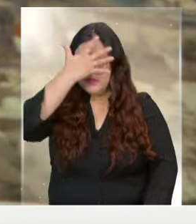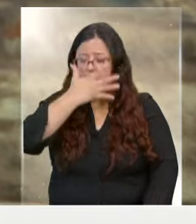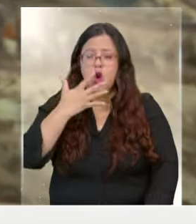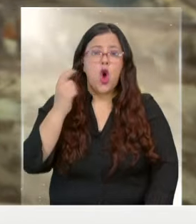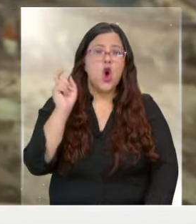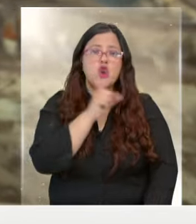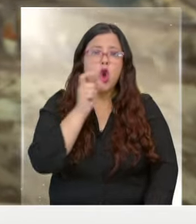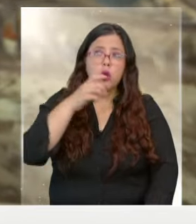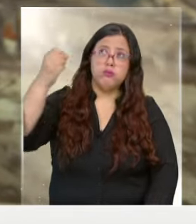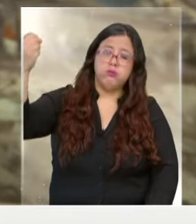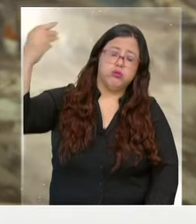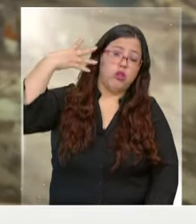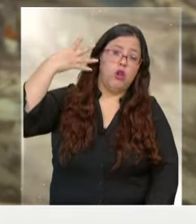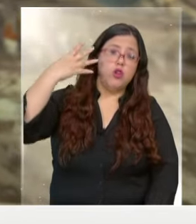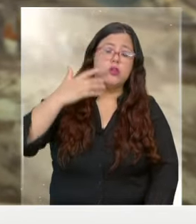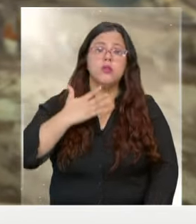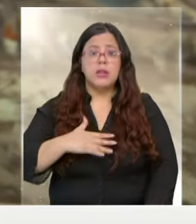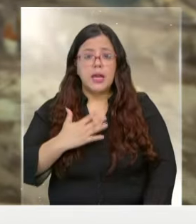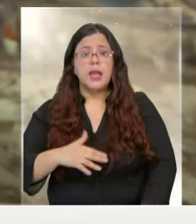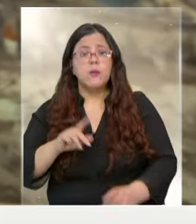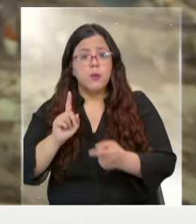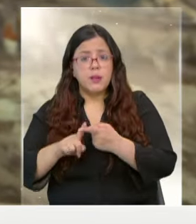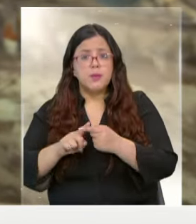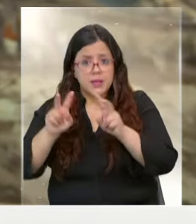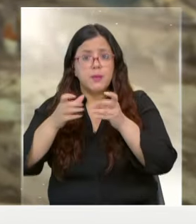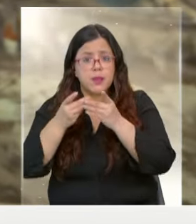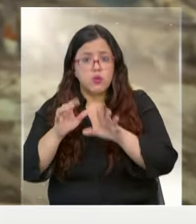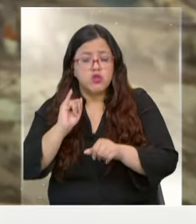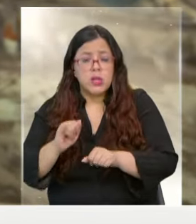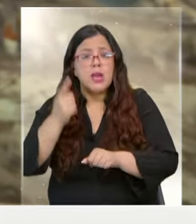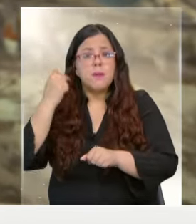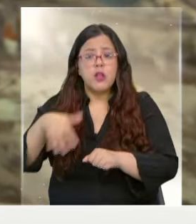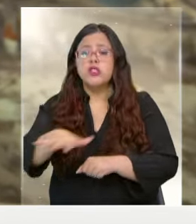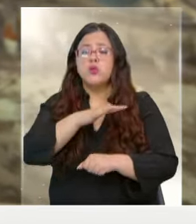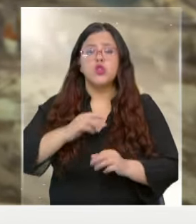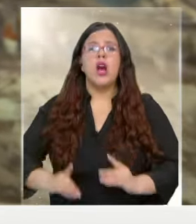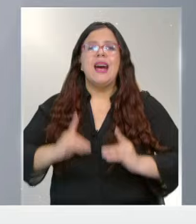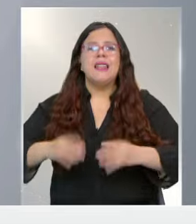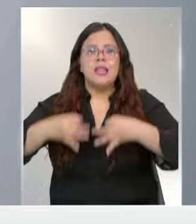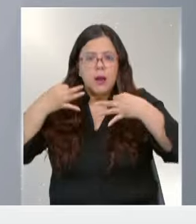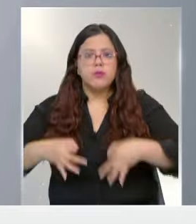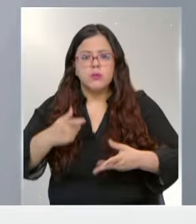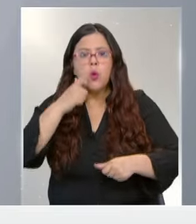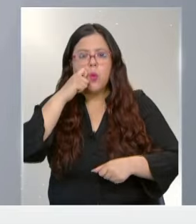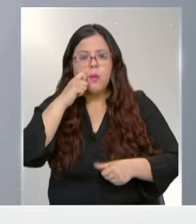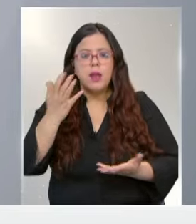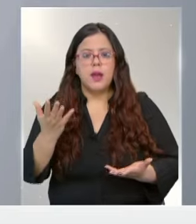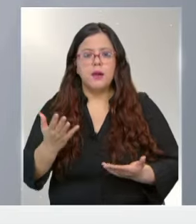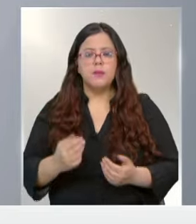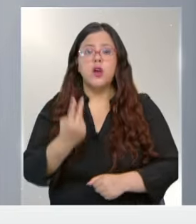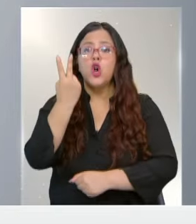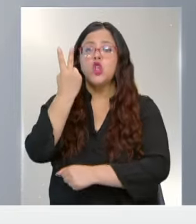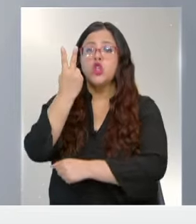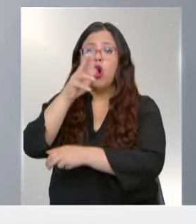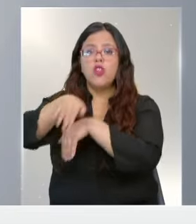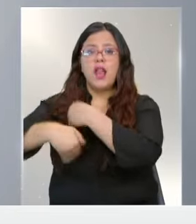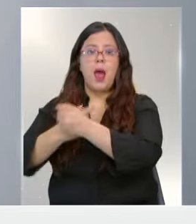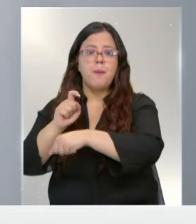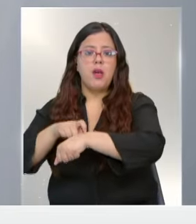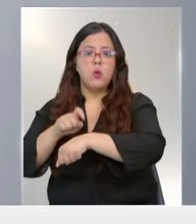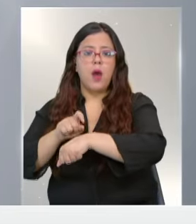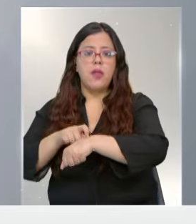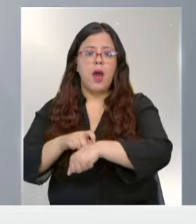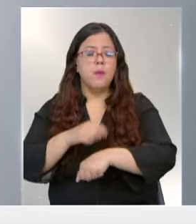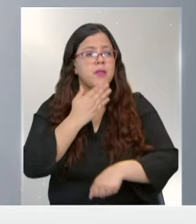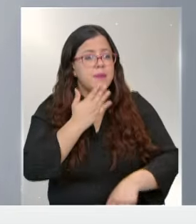etc. Nosotros queremos seguir participando en la democracia, pero en condiciones dignas y condiciones humanas. Las 2 de la mañana.